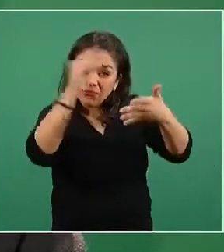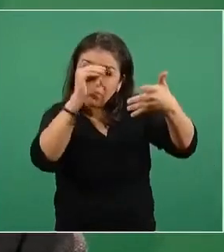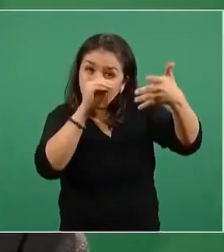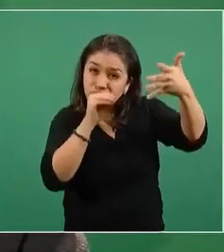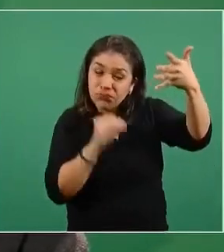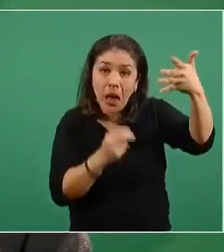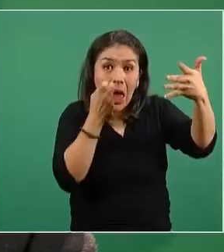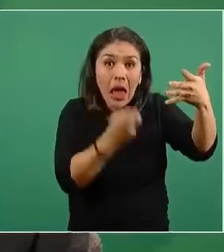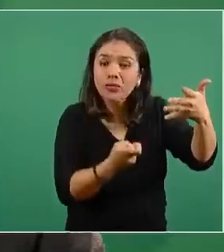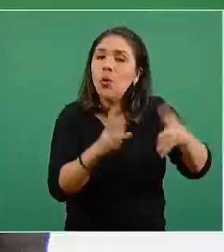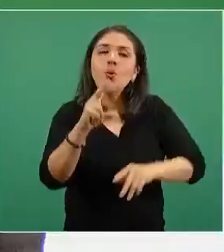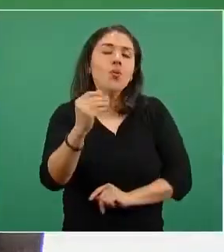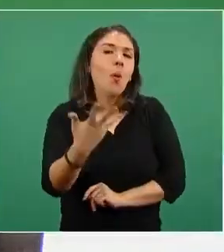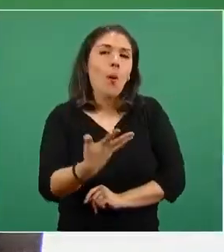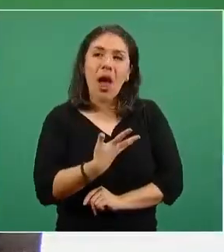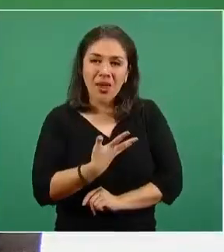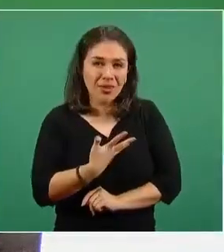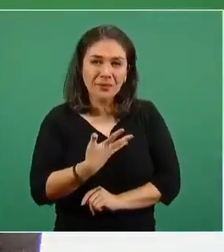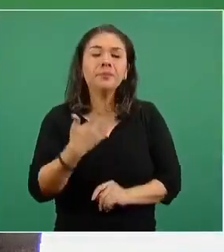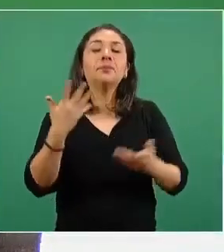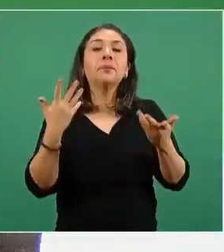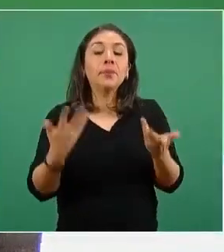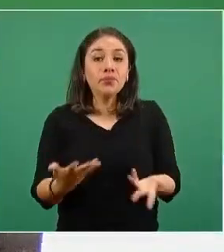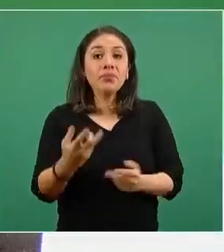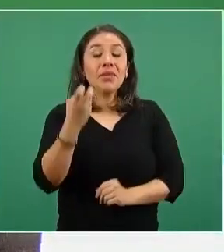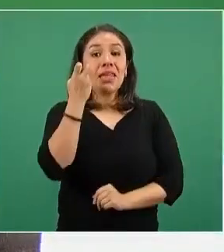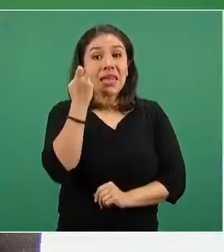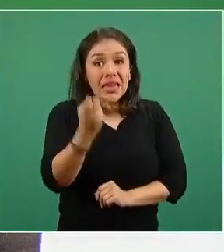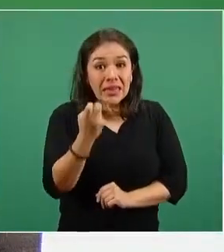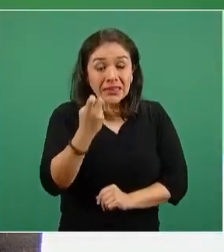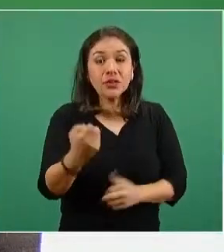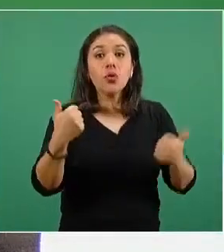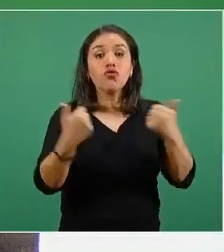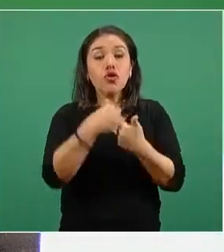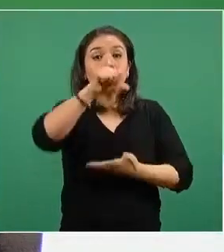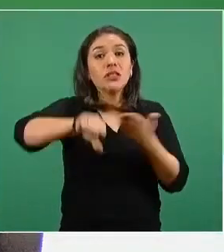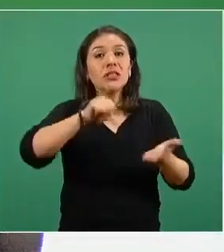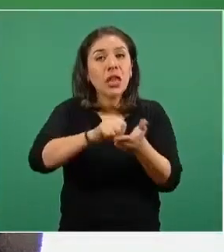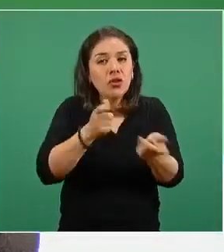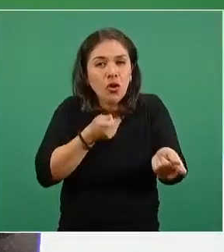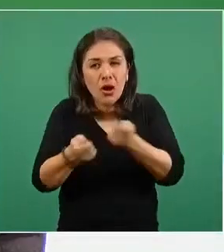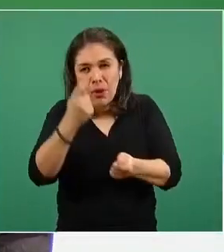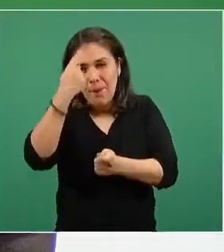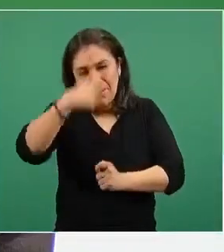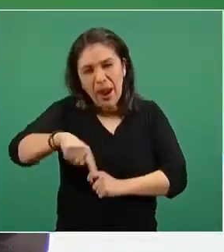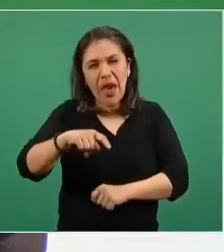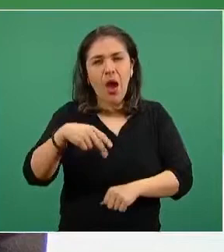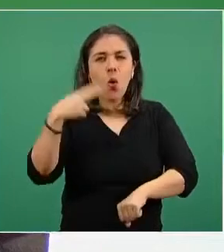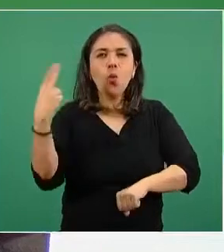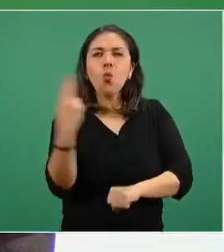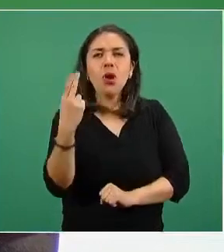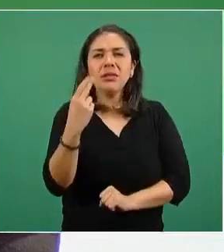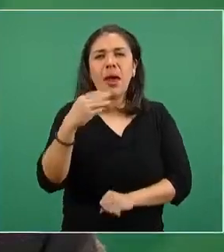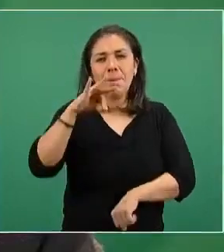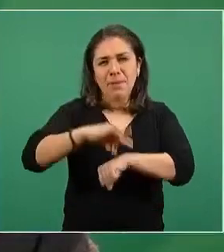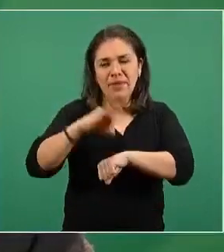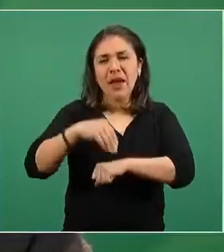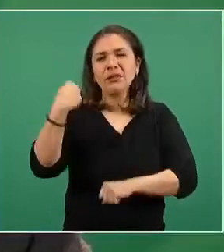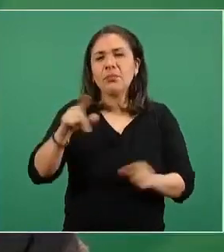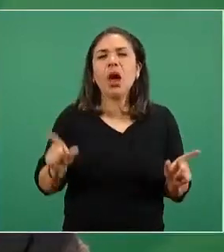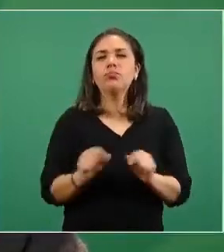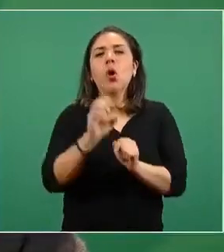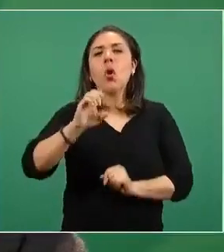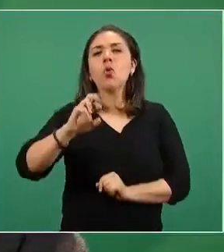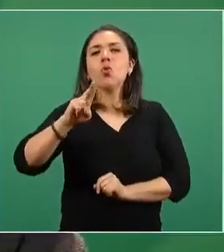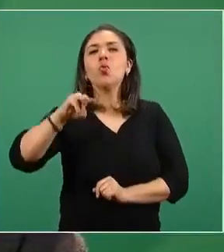servicios prehospitalarios. Entonces, a través de los Centros Reguladores de Urgencias Médicas, CRUM, y